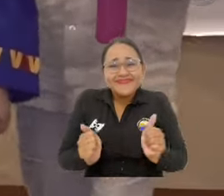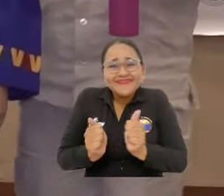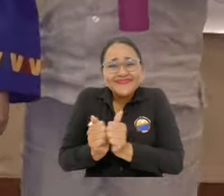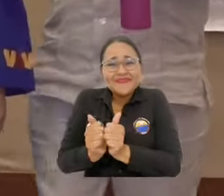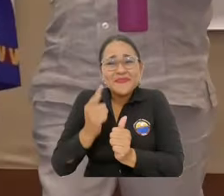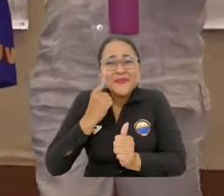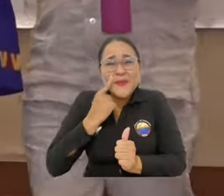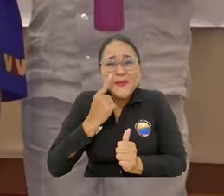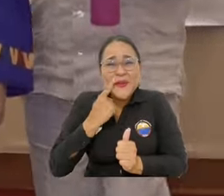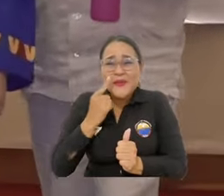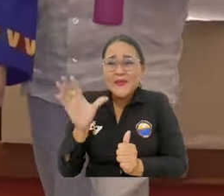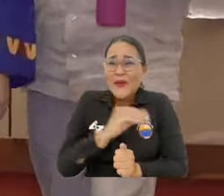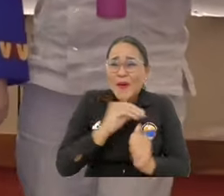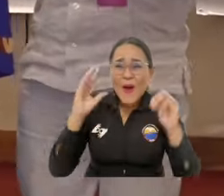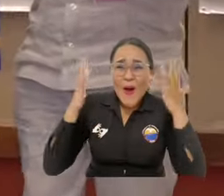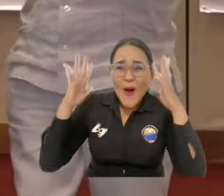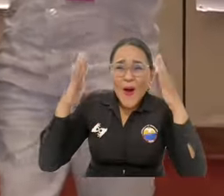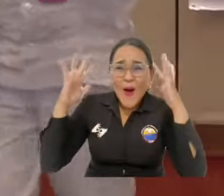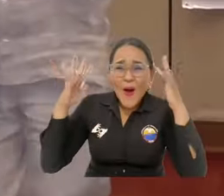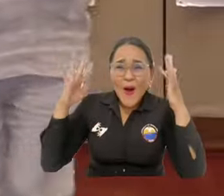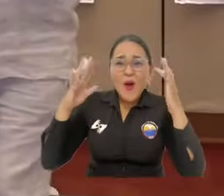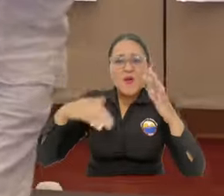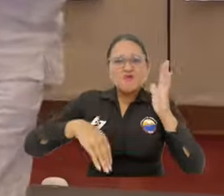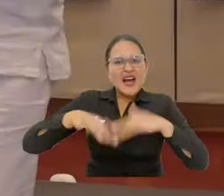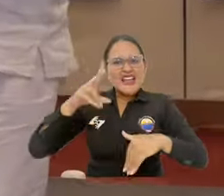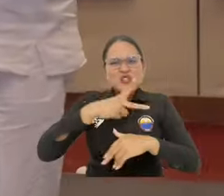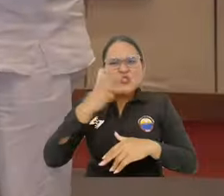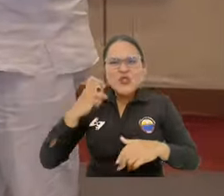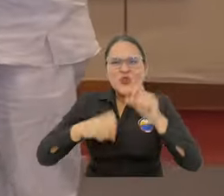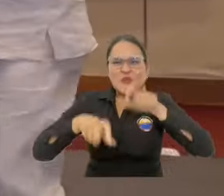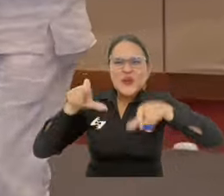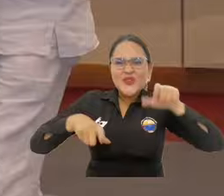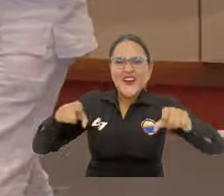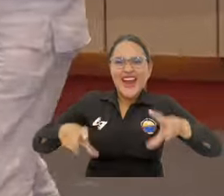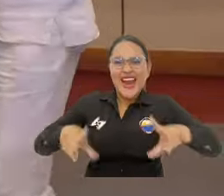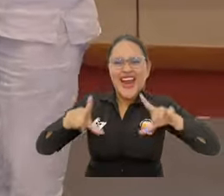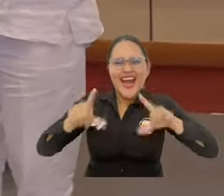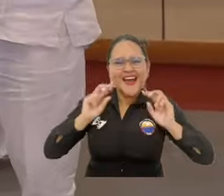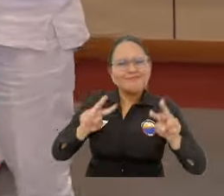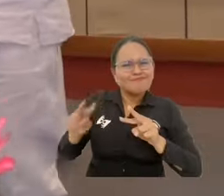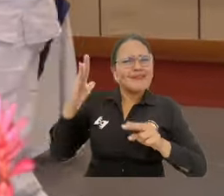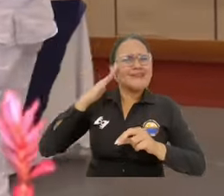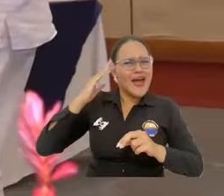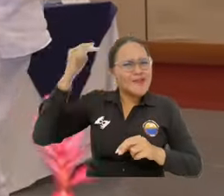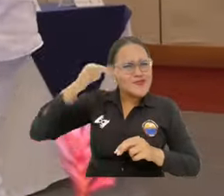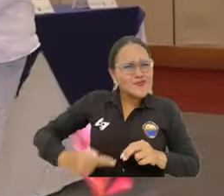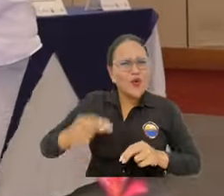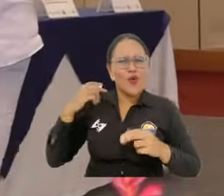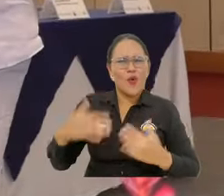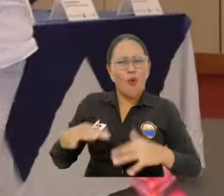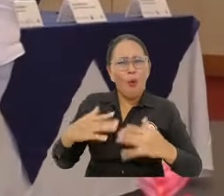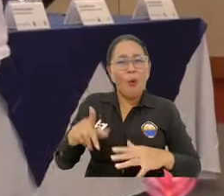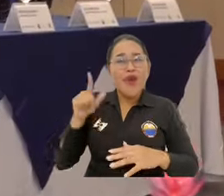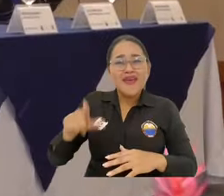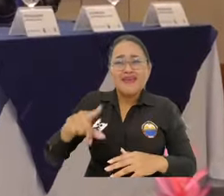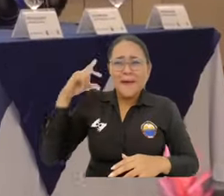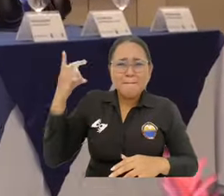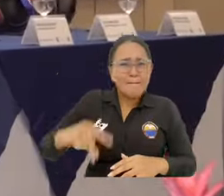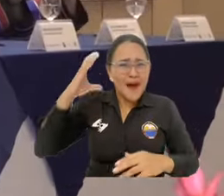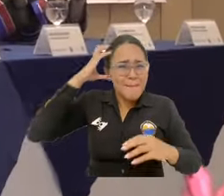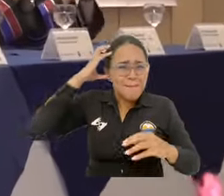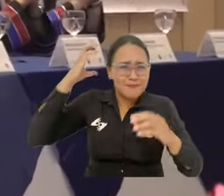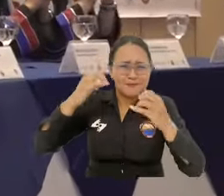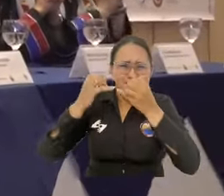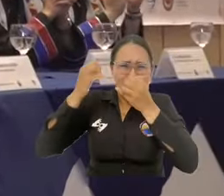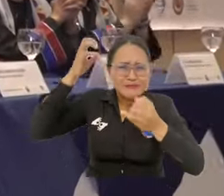De la mano de su padre y en medio del aplauso de más de 200 graduados y de quienes conocían su historia de valentía al superar un